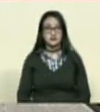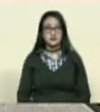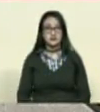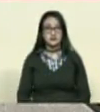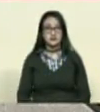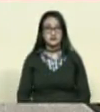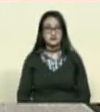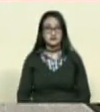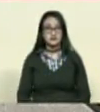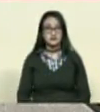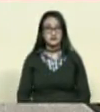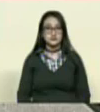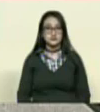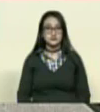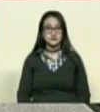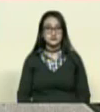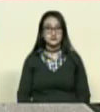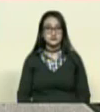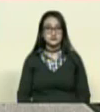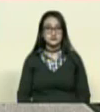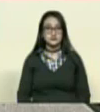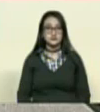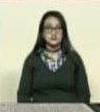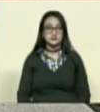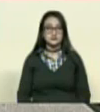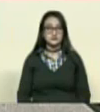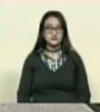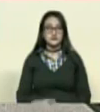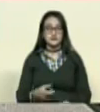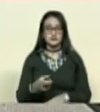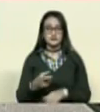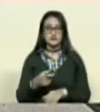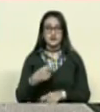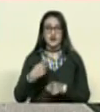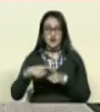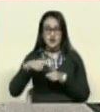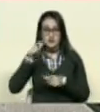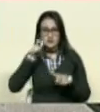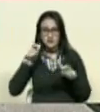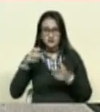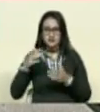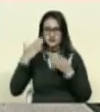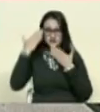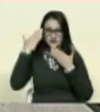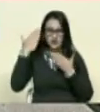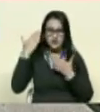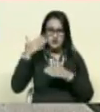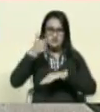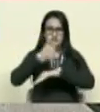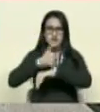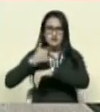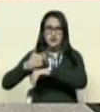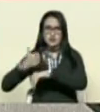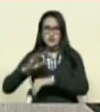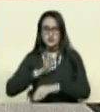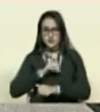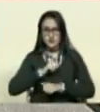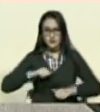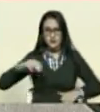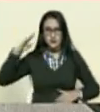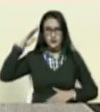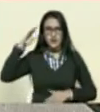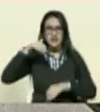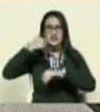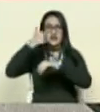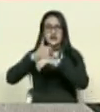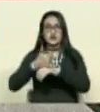camarada y hermano, al general de brigada, Reyes Aguado, ya lo saludé, director de la Academia Militar